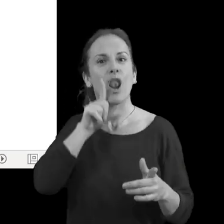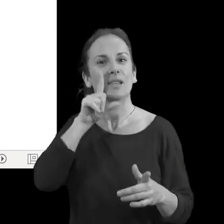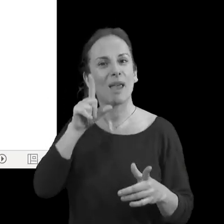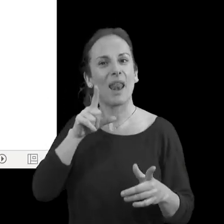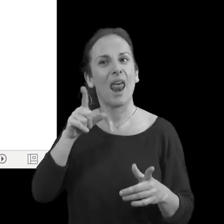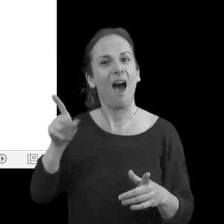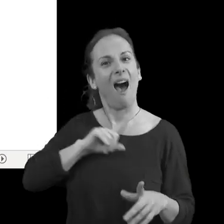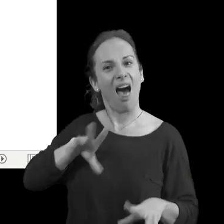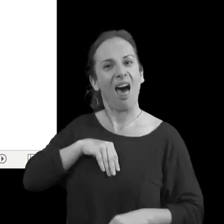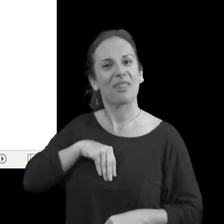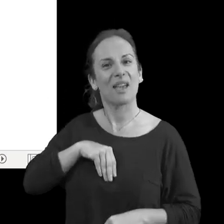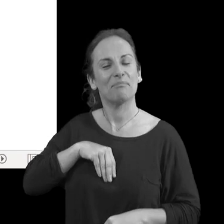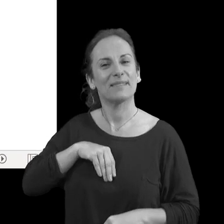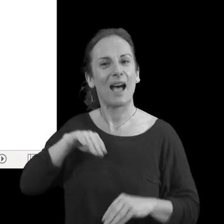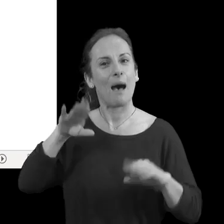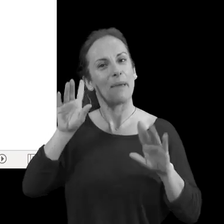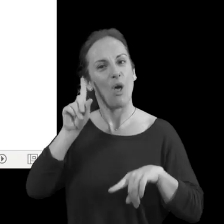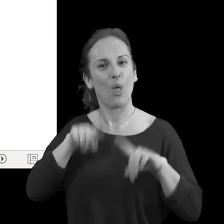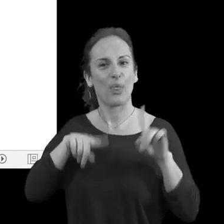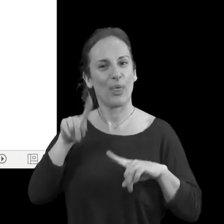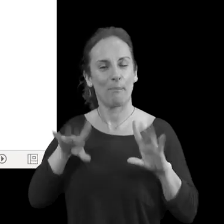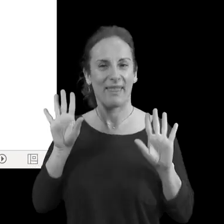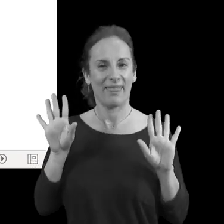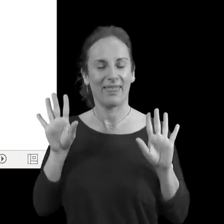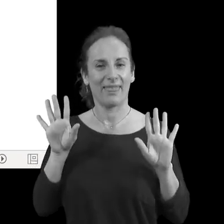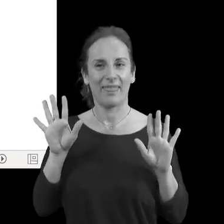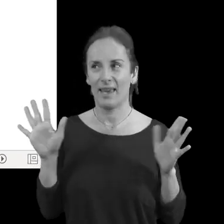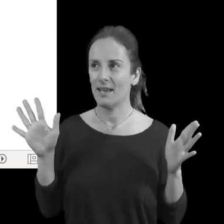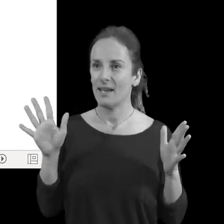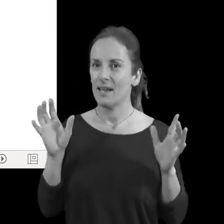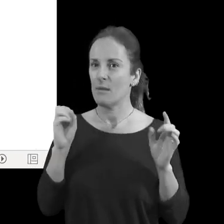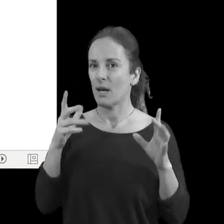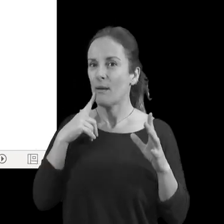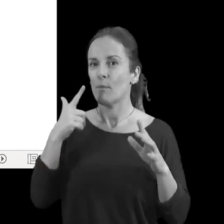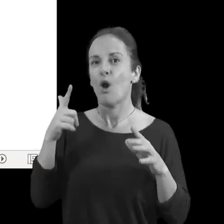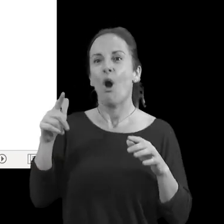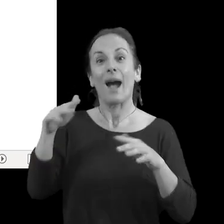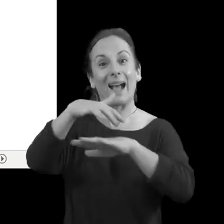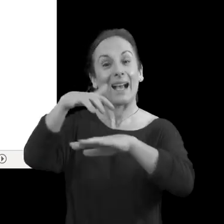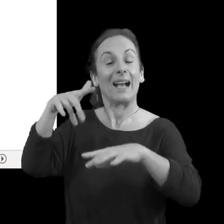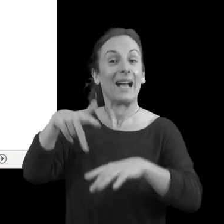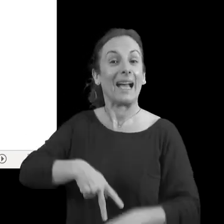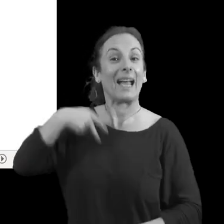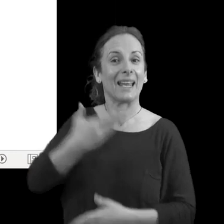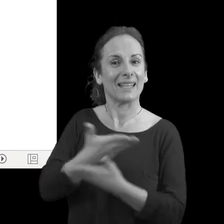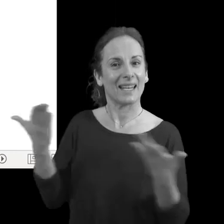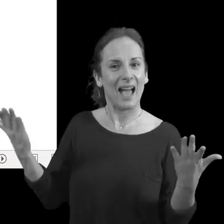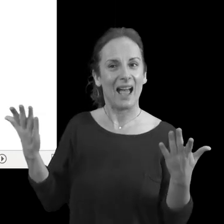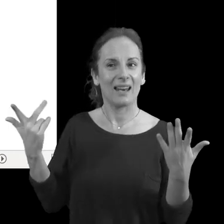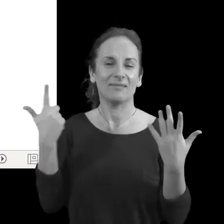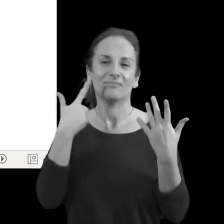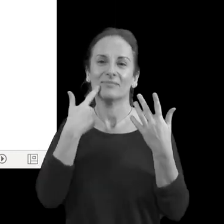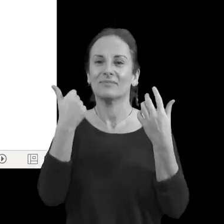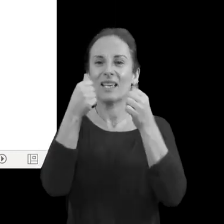sentido de, bueno, que estamos emparejadas, pues bueno, ahora todo un debate también con el tema de las maternidades, ¿no? De si reproducimos una serie de estereotipos o